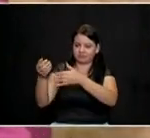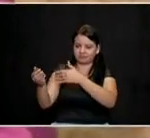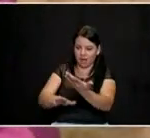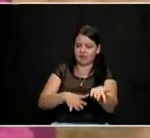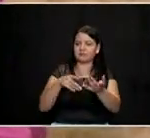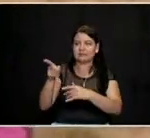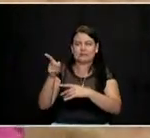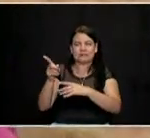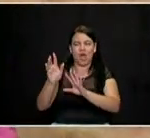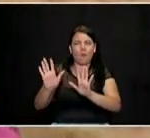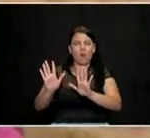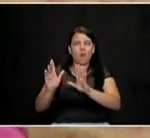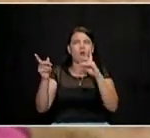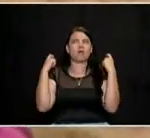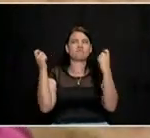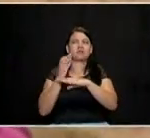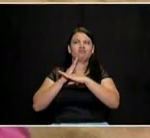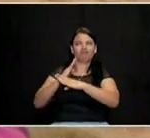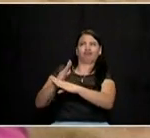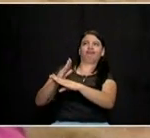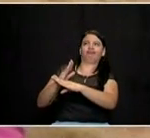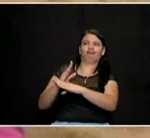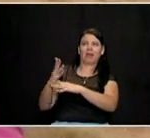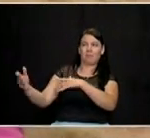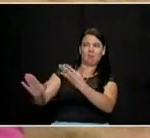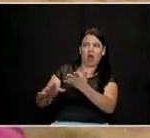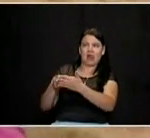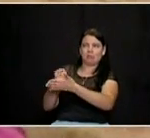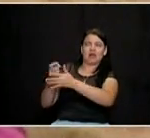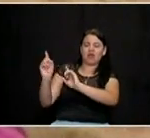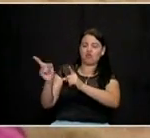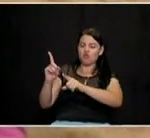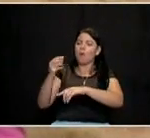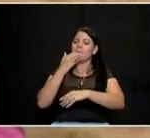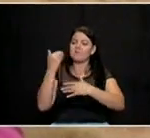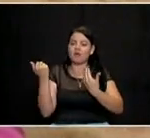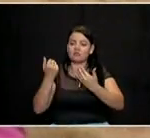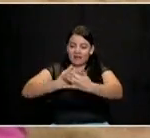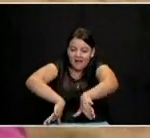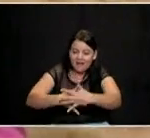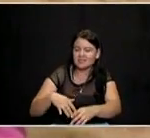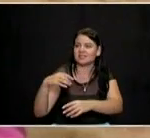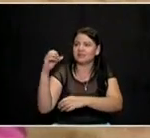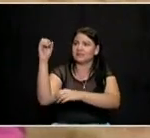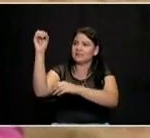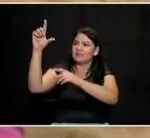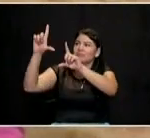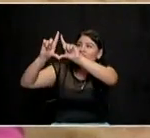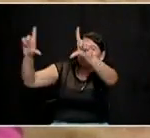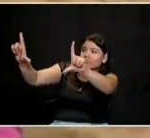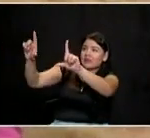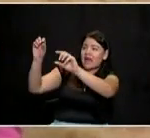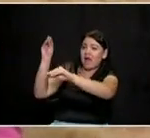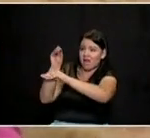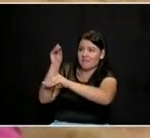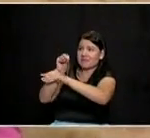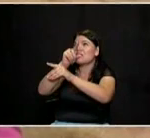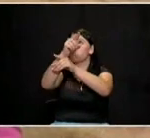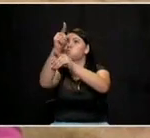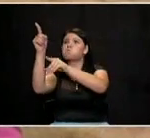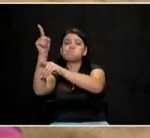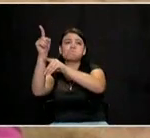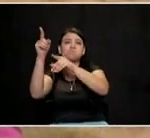campaña de prevención muy fuerte a hacer señalización en las vías y a sancionar a las personas que por imprudencia lleguen